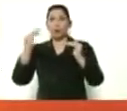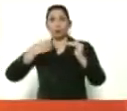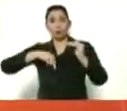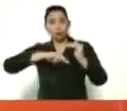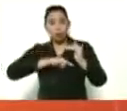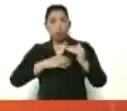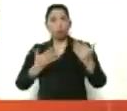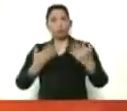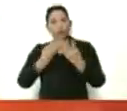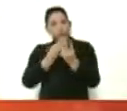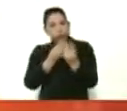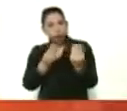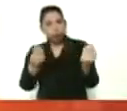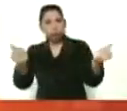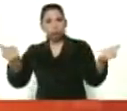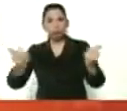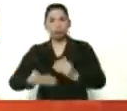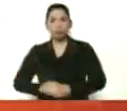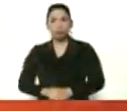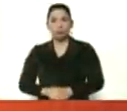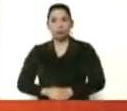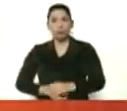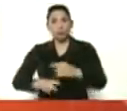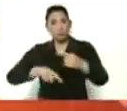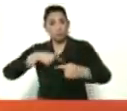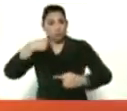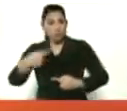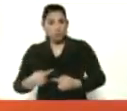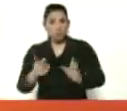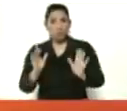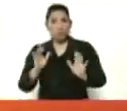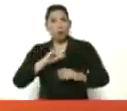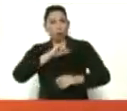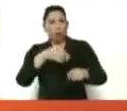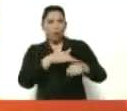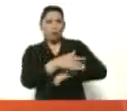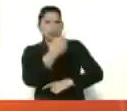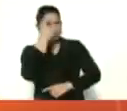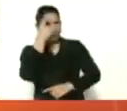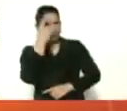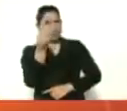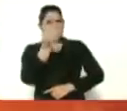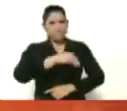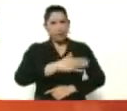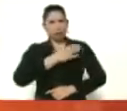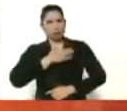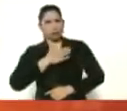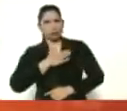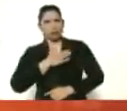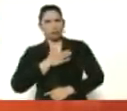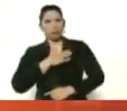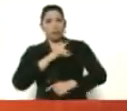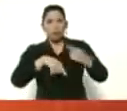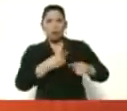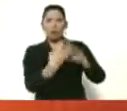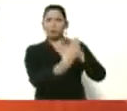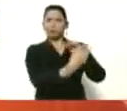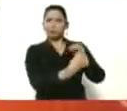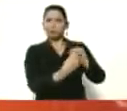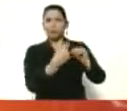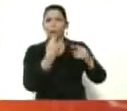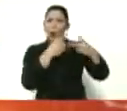a aliviarla y después, Jorge, tú sabes más que yo, tú sabes tanto como yo, después hablamos de lo